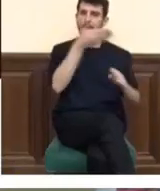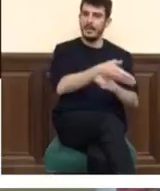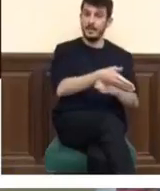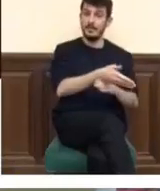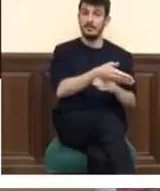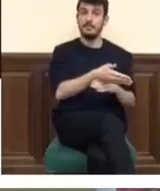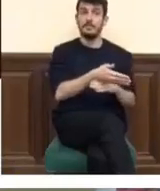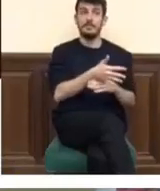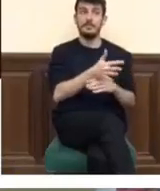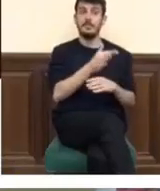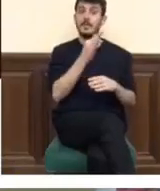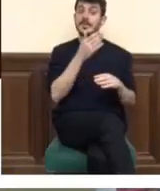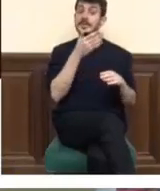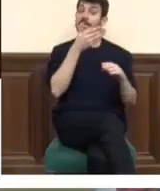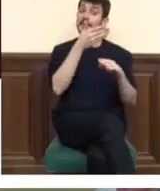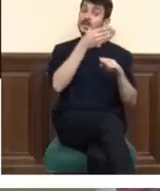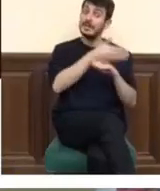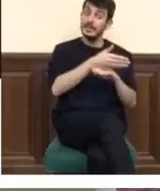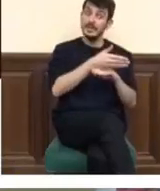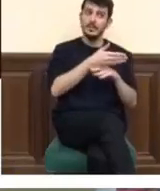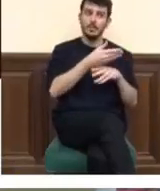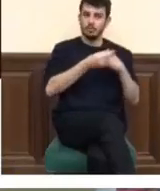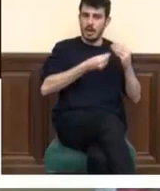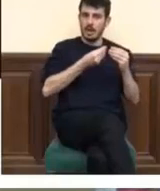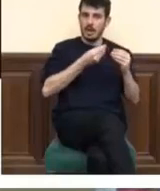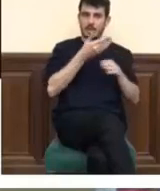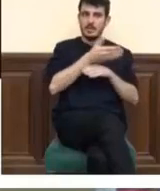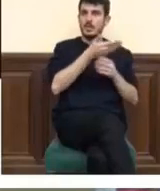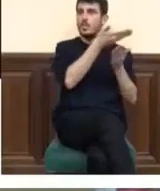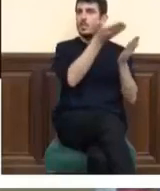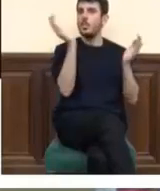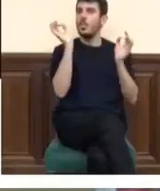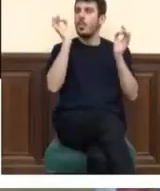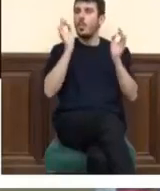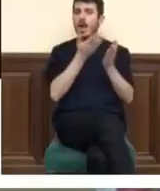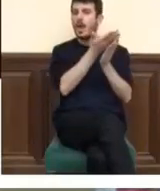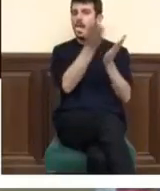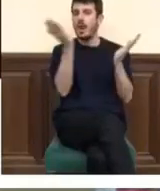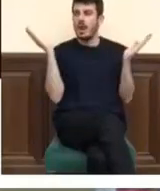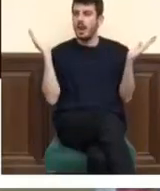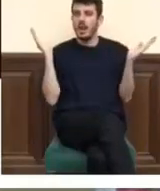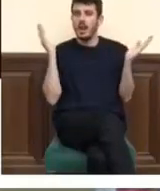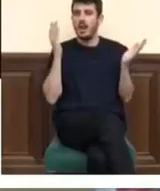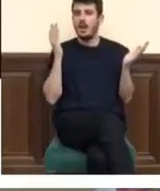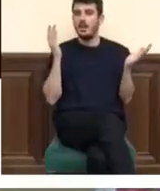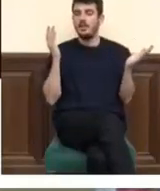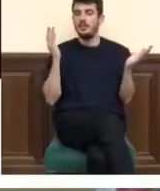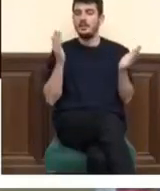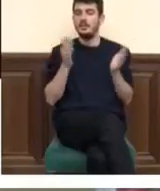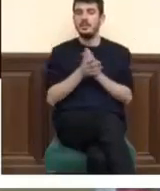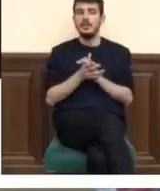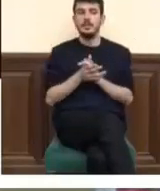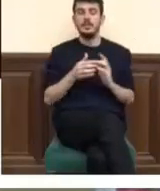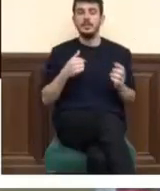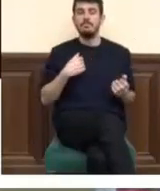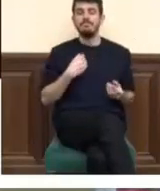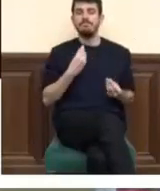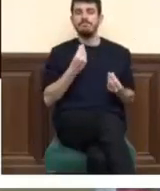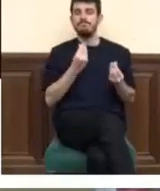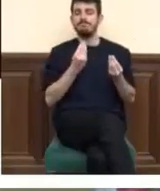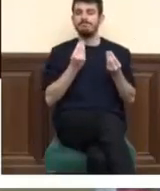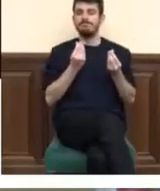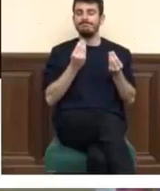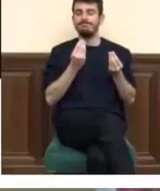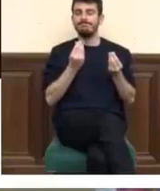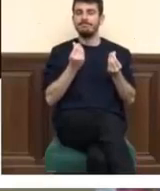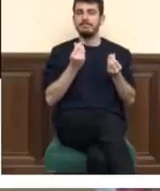Y además acudir a la sanidad pública como cualquier ciudadano de a pie. Y eso es lo que me temo que